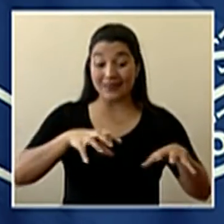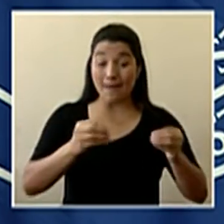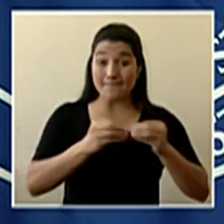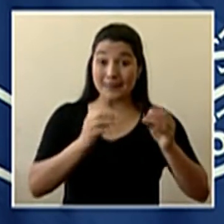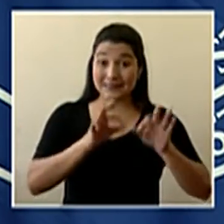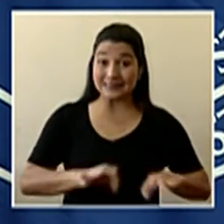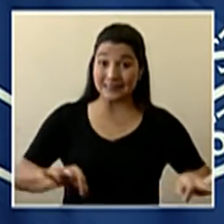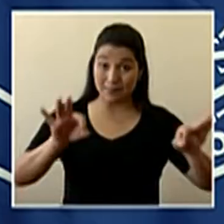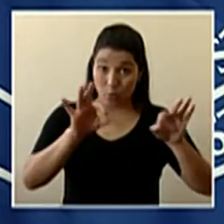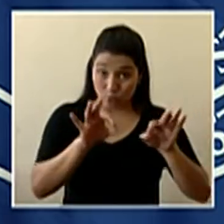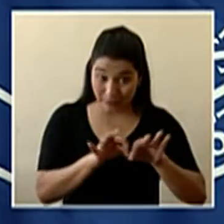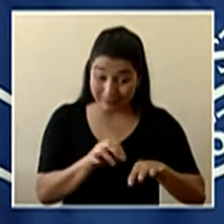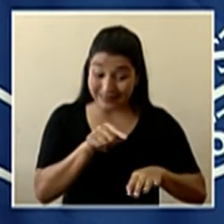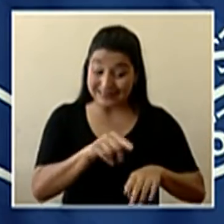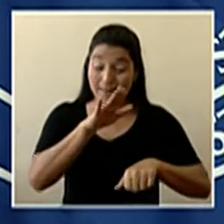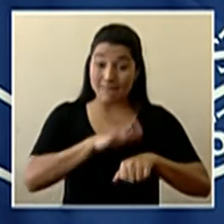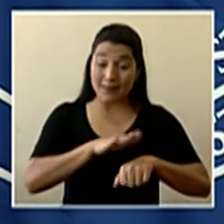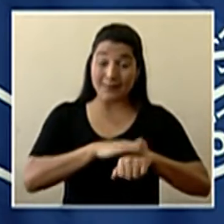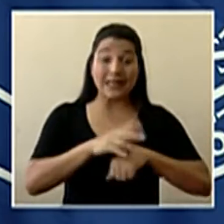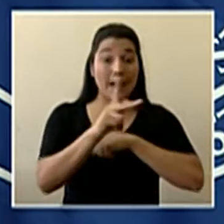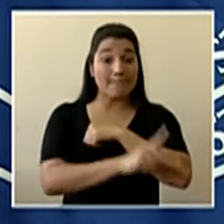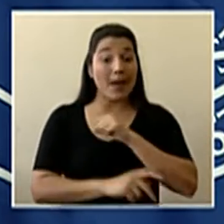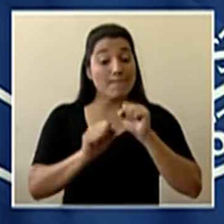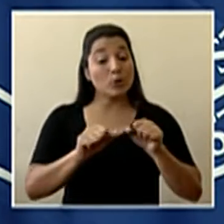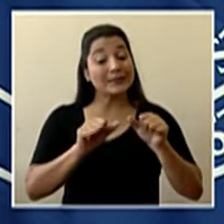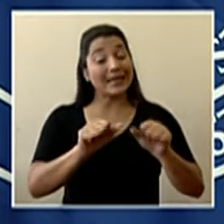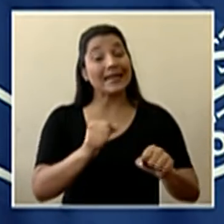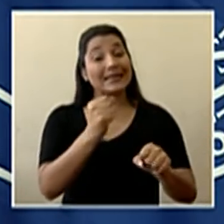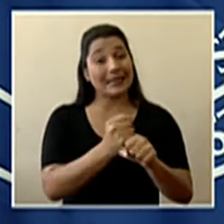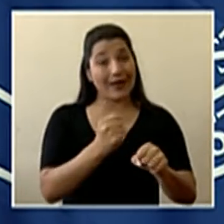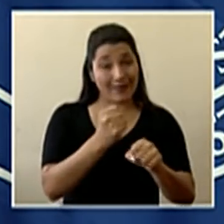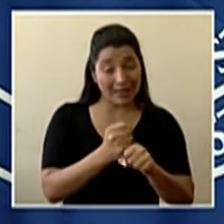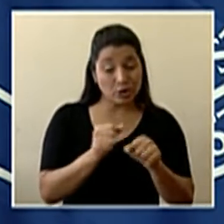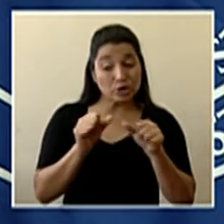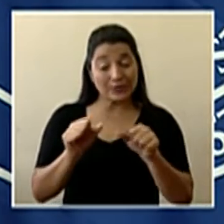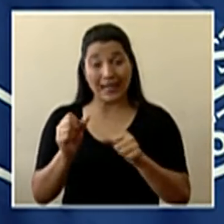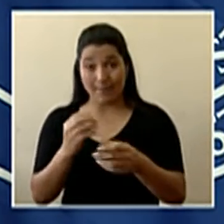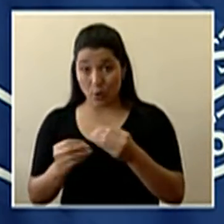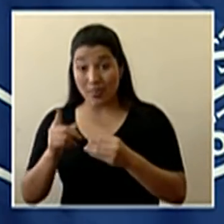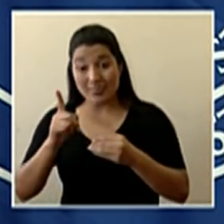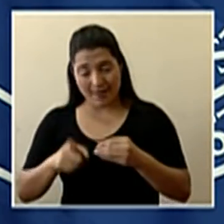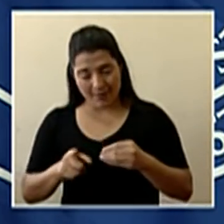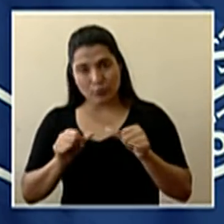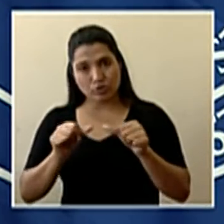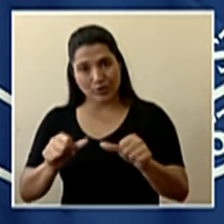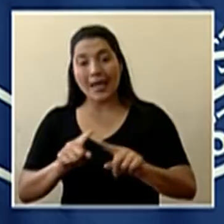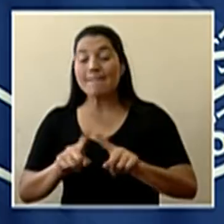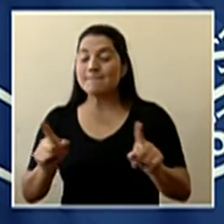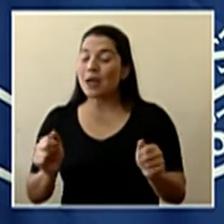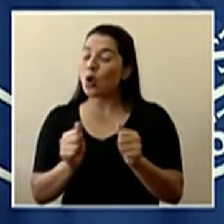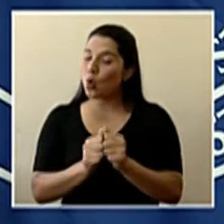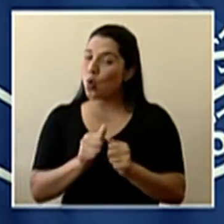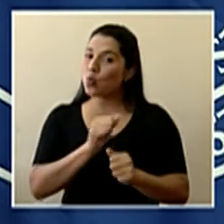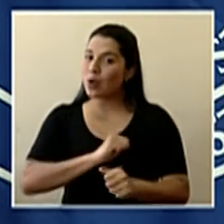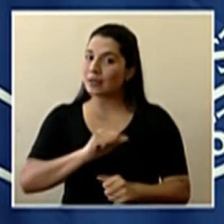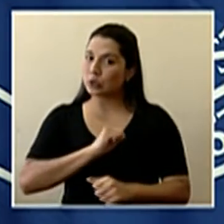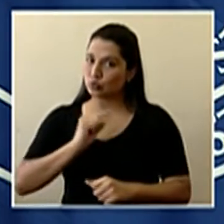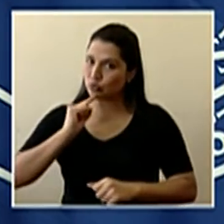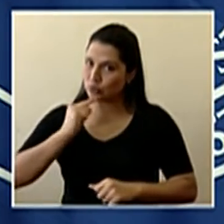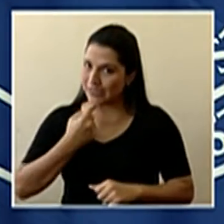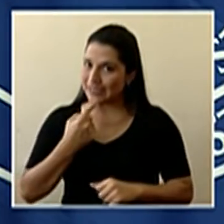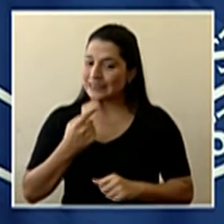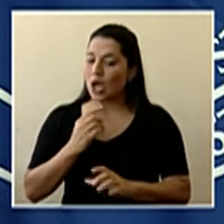permiten al país seguir trabajando, seguir produciendo, tenemos que asumirlas, pero con toda la seriedad que se requiere en la aplicación